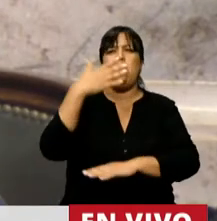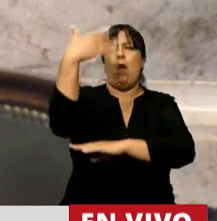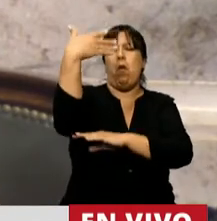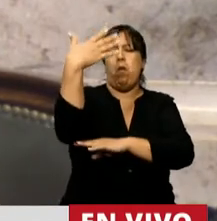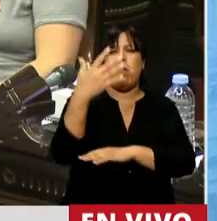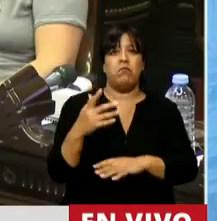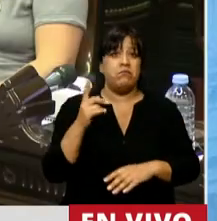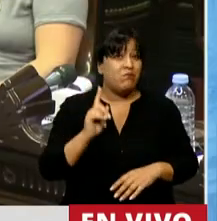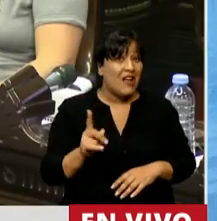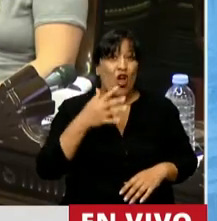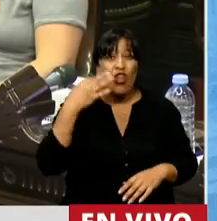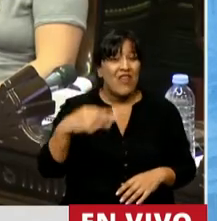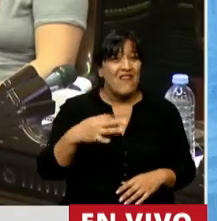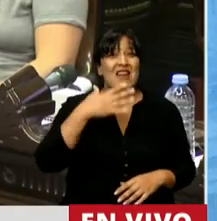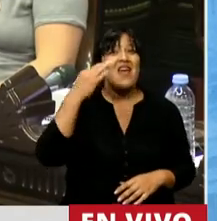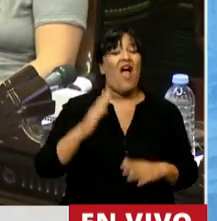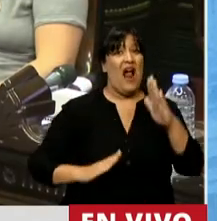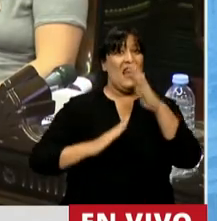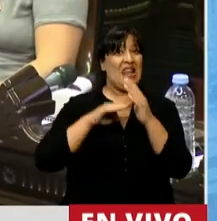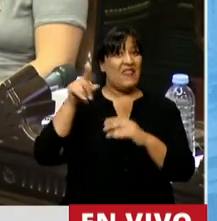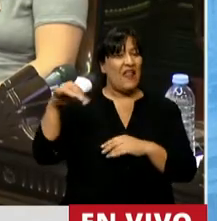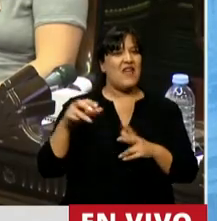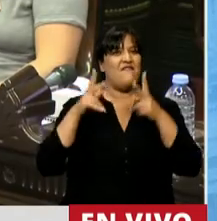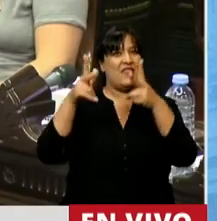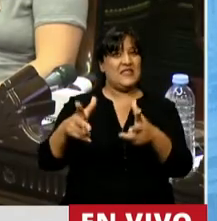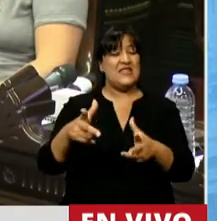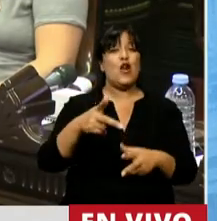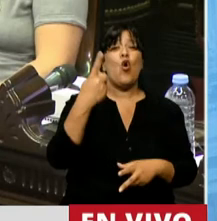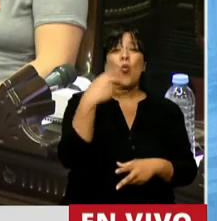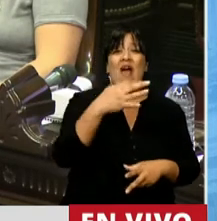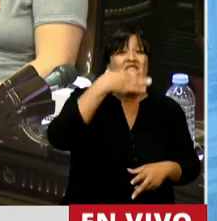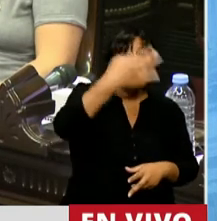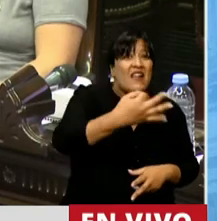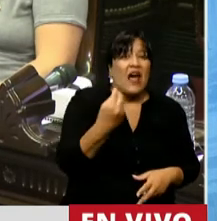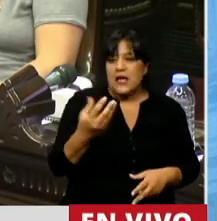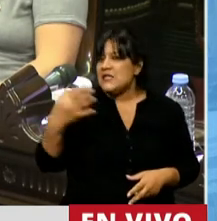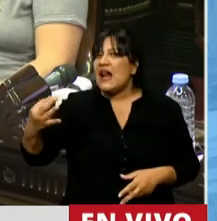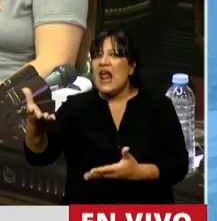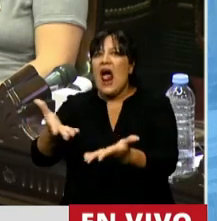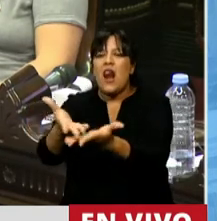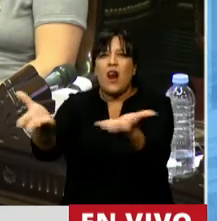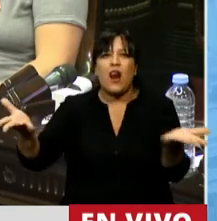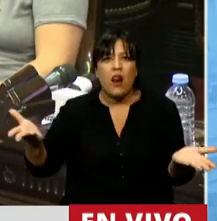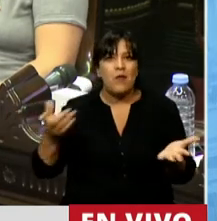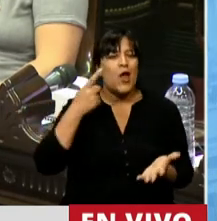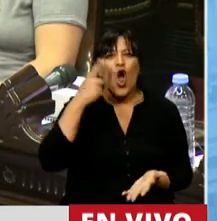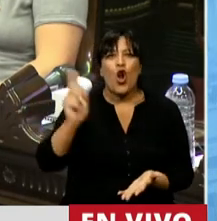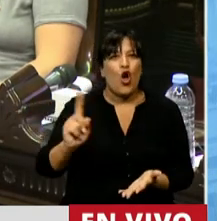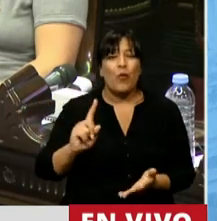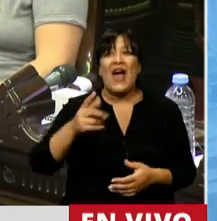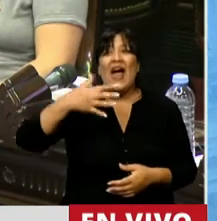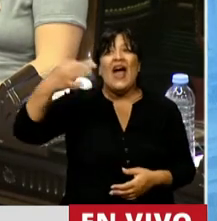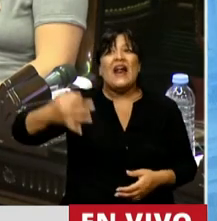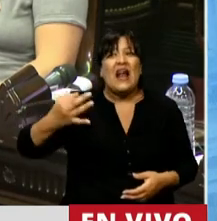Lo que tendrían que haber escuchado de su líder es que la única verdad es la realidad. Lo que él no llegó a ver es que la realidad la construyen